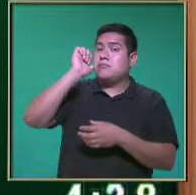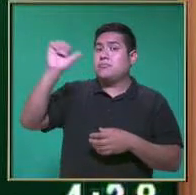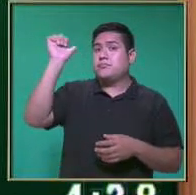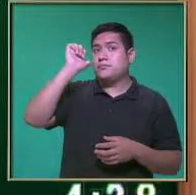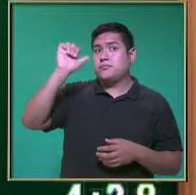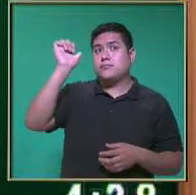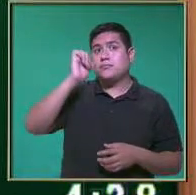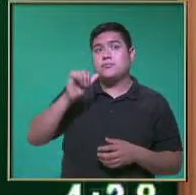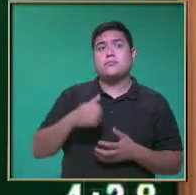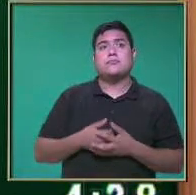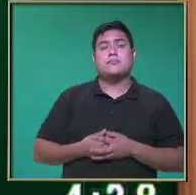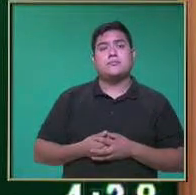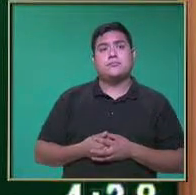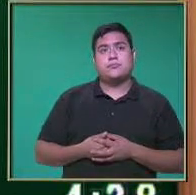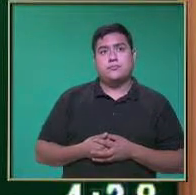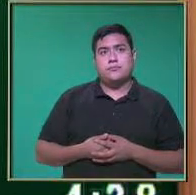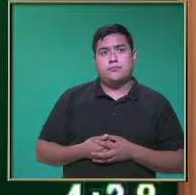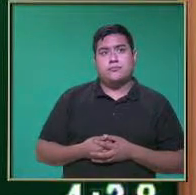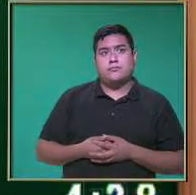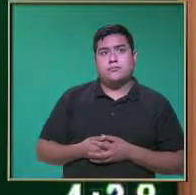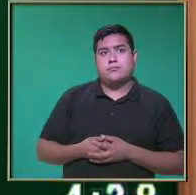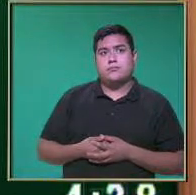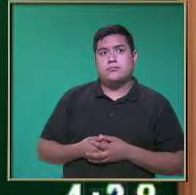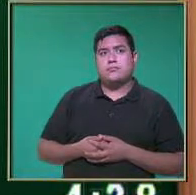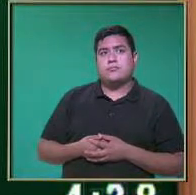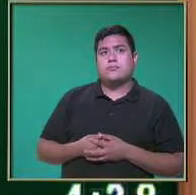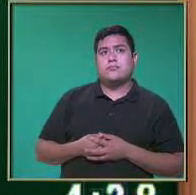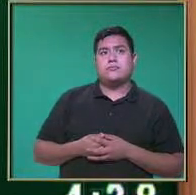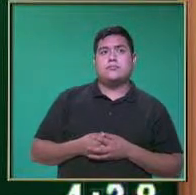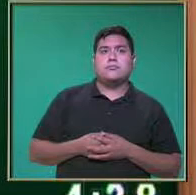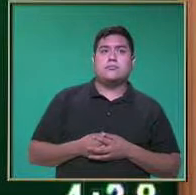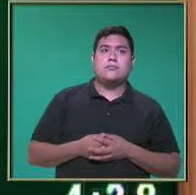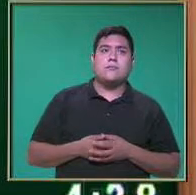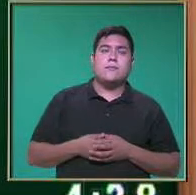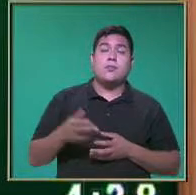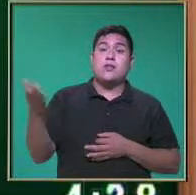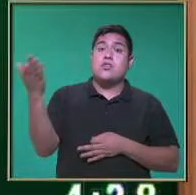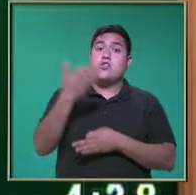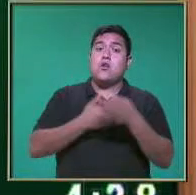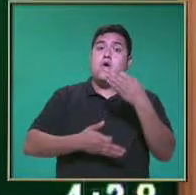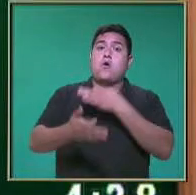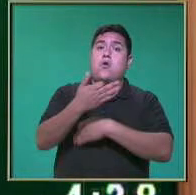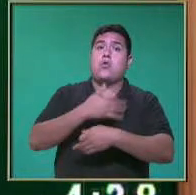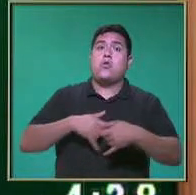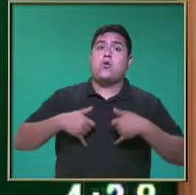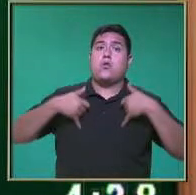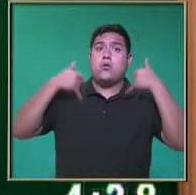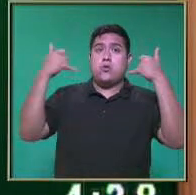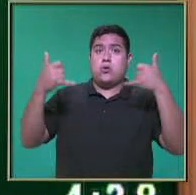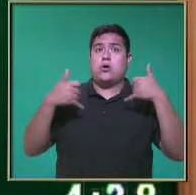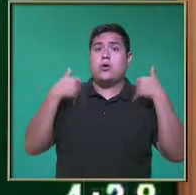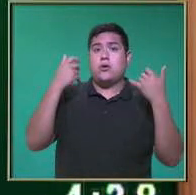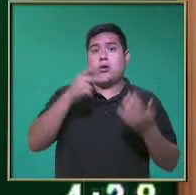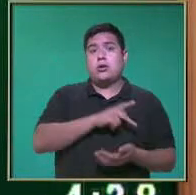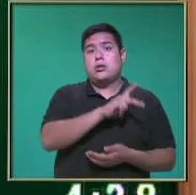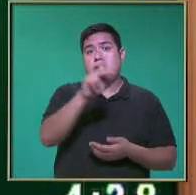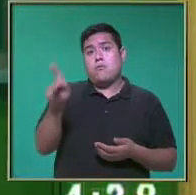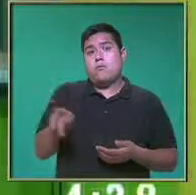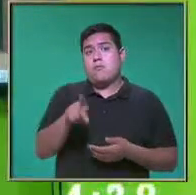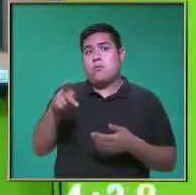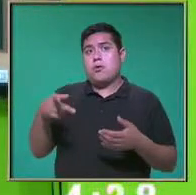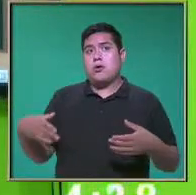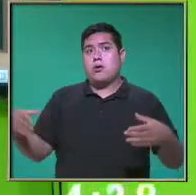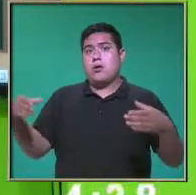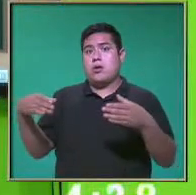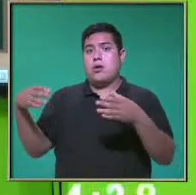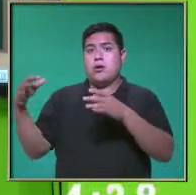men in the village went to the war, except the farmer's son. Todos los jóvenes del pueblo o de la aldea fueron a